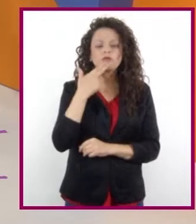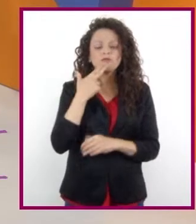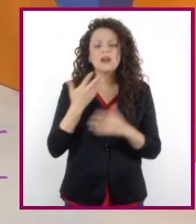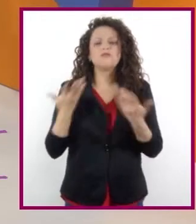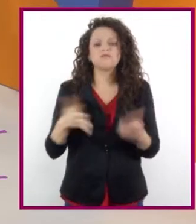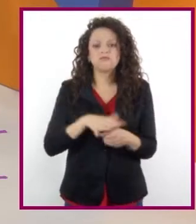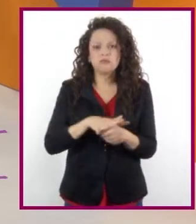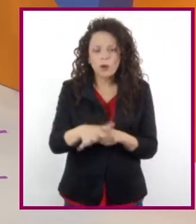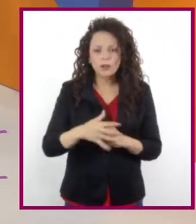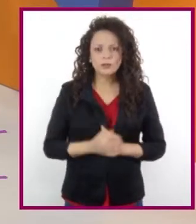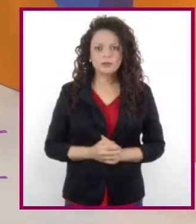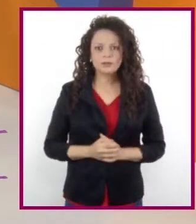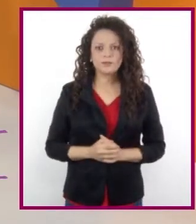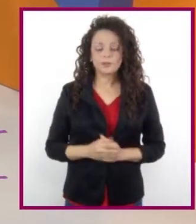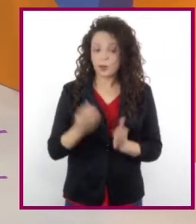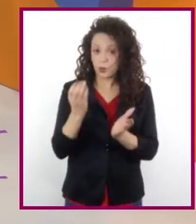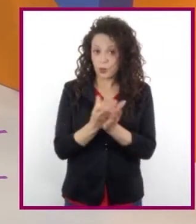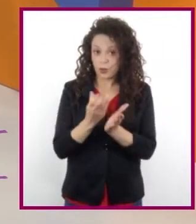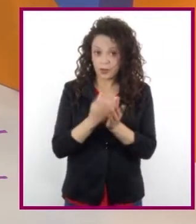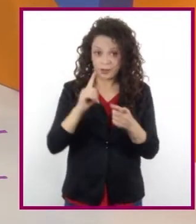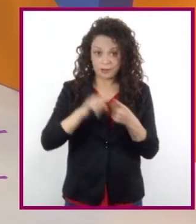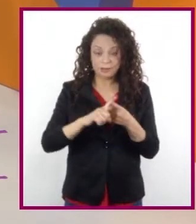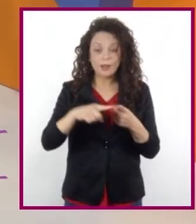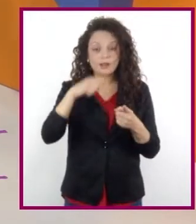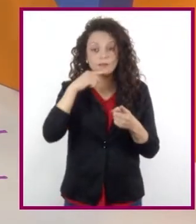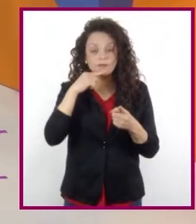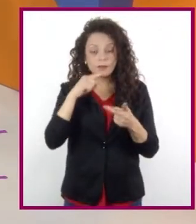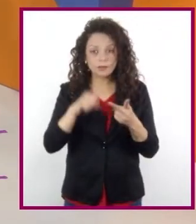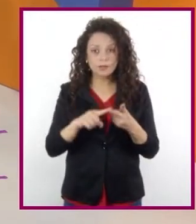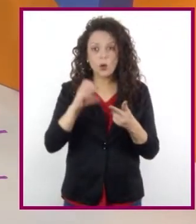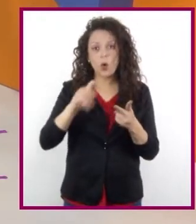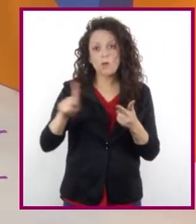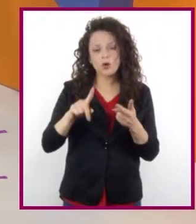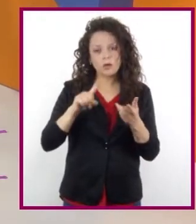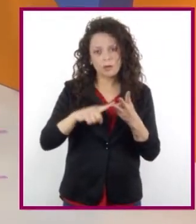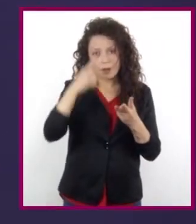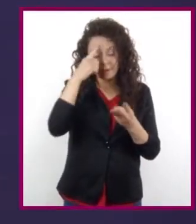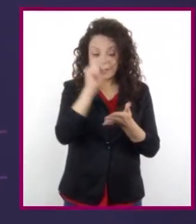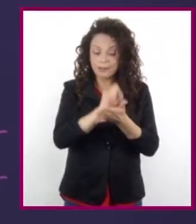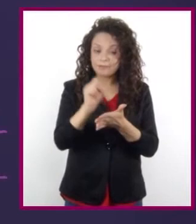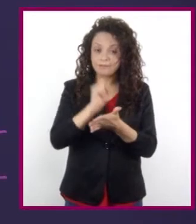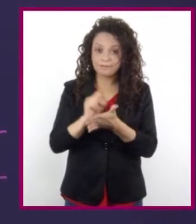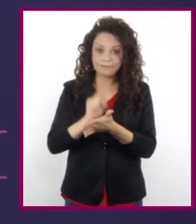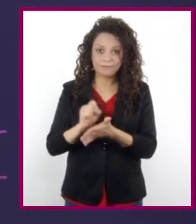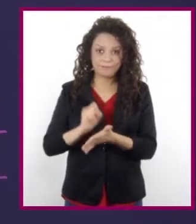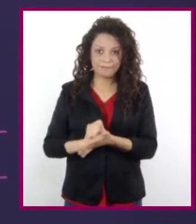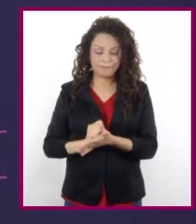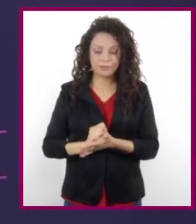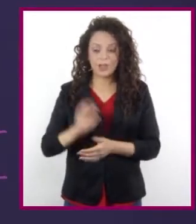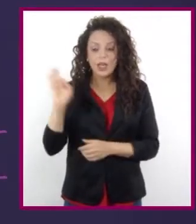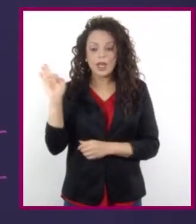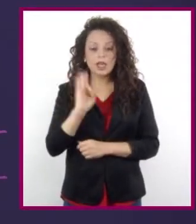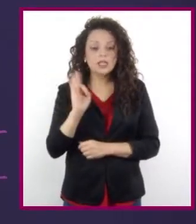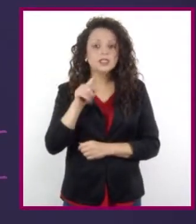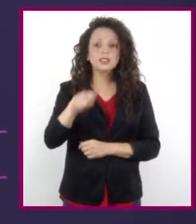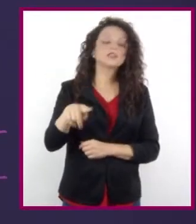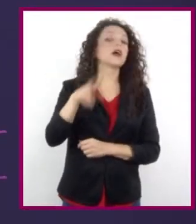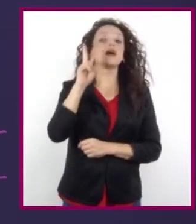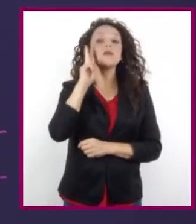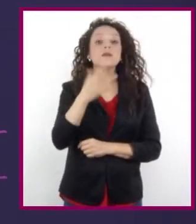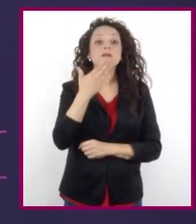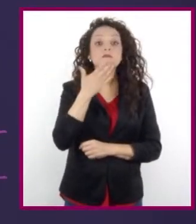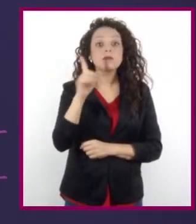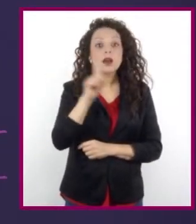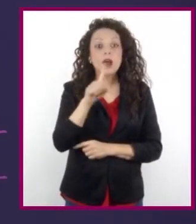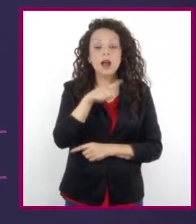esta sesión son su cuaderno y lápiz o pluma para que puedan tomar notas. Si tienen discapacidad visual,